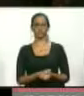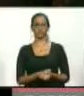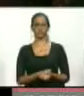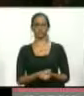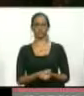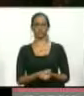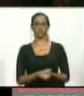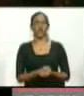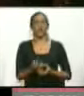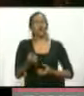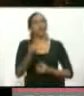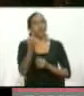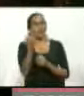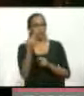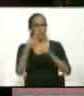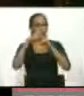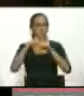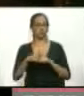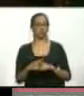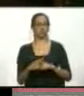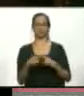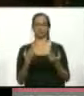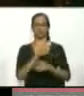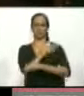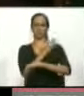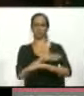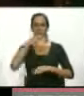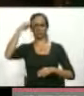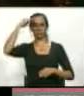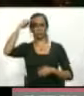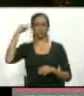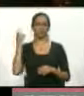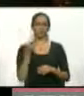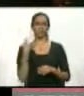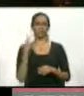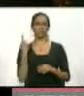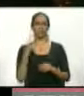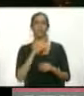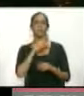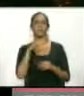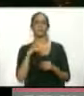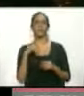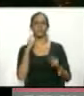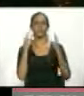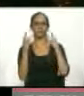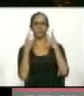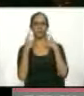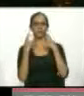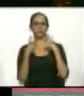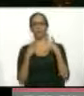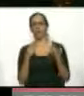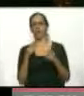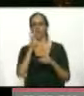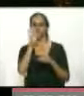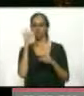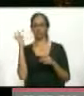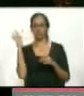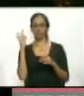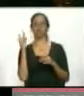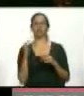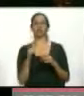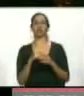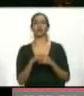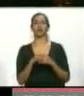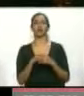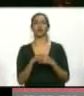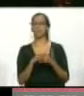cuantitativamente sería una potencia militar solo en miembros activos sumaría más que francia y reino unido- juntos las